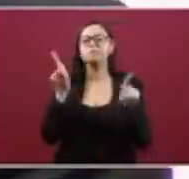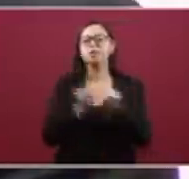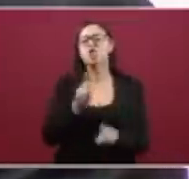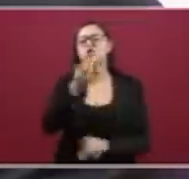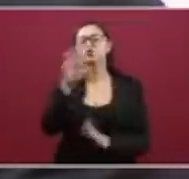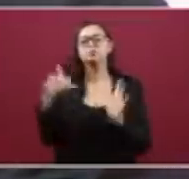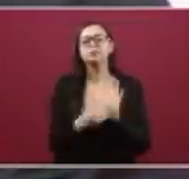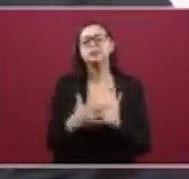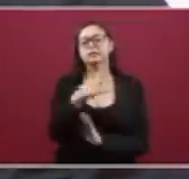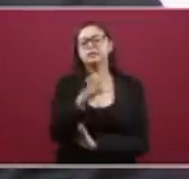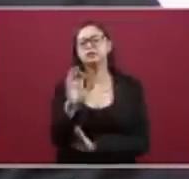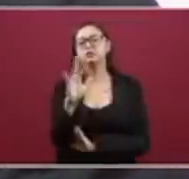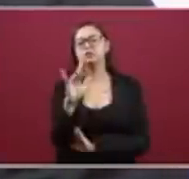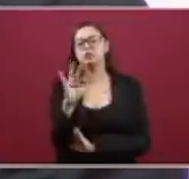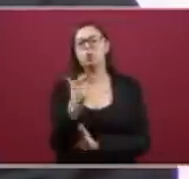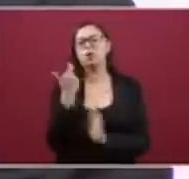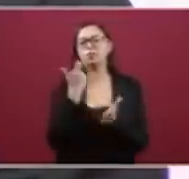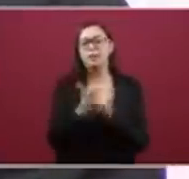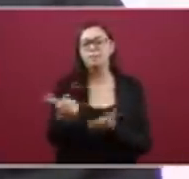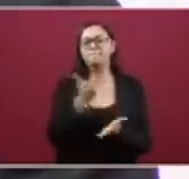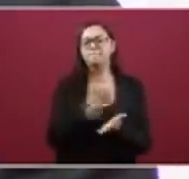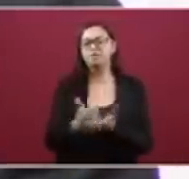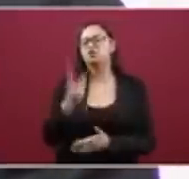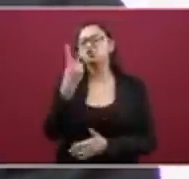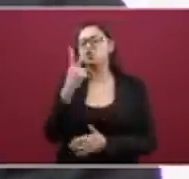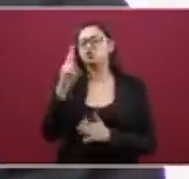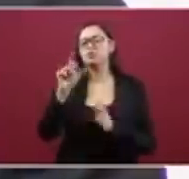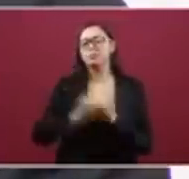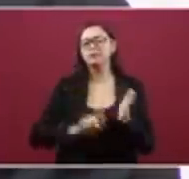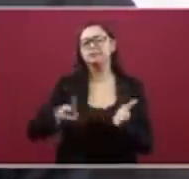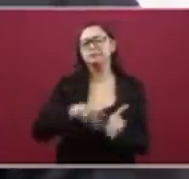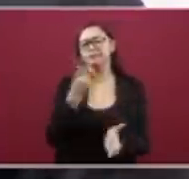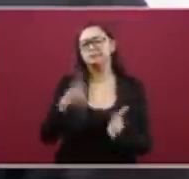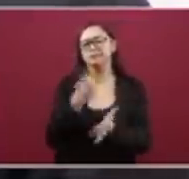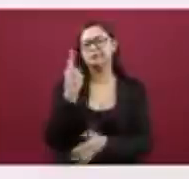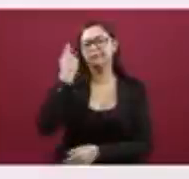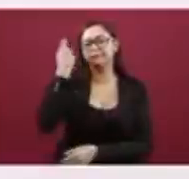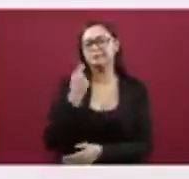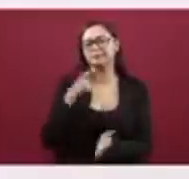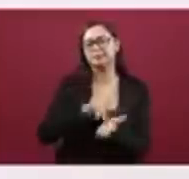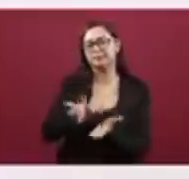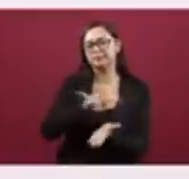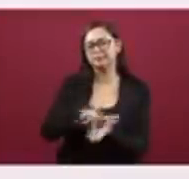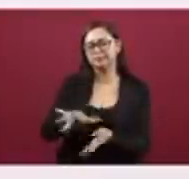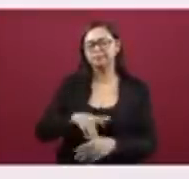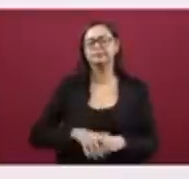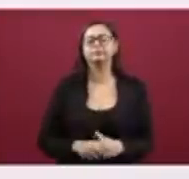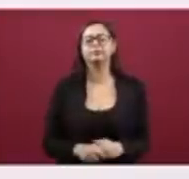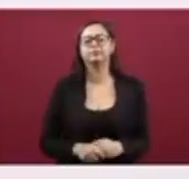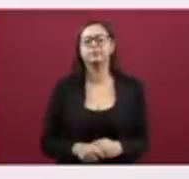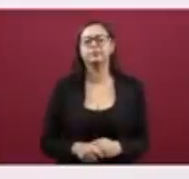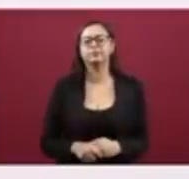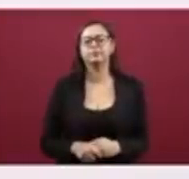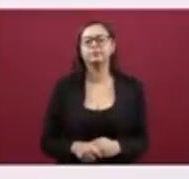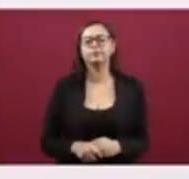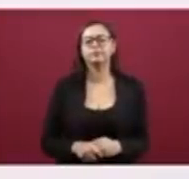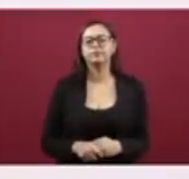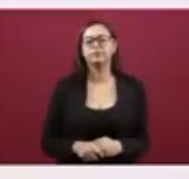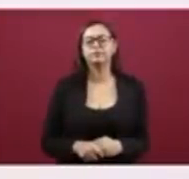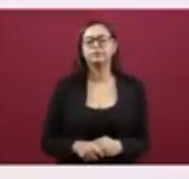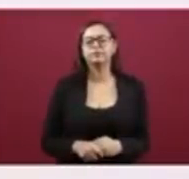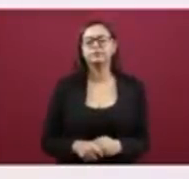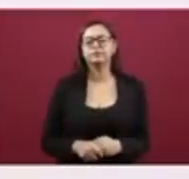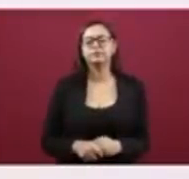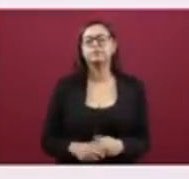mil 550 pesos bimestrales de pensión se entregarán 9